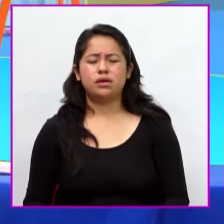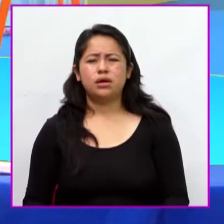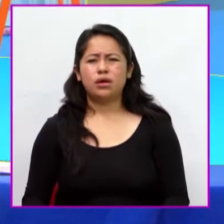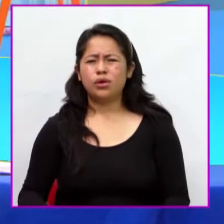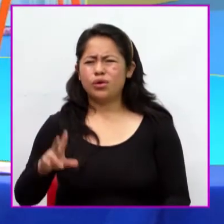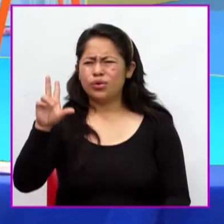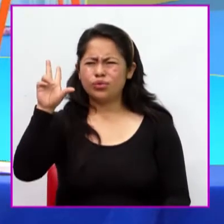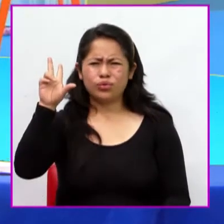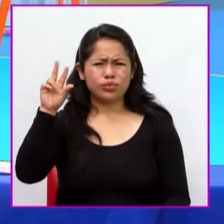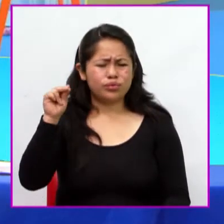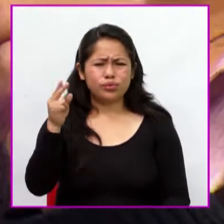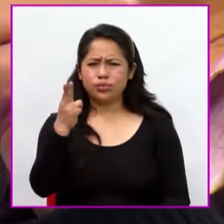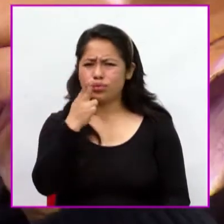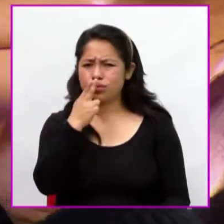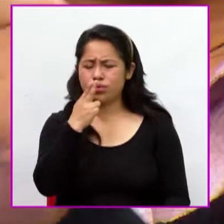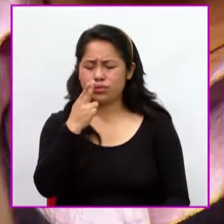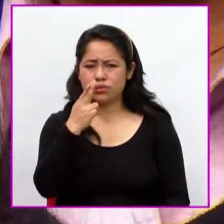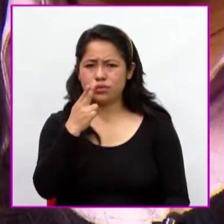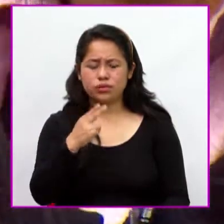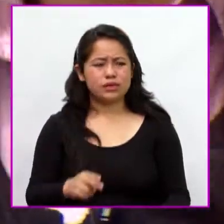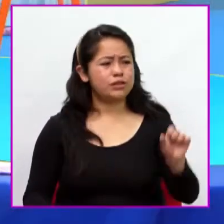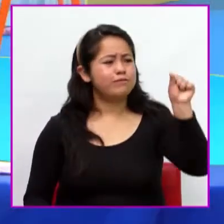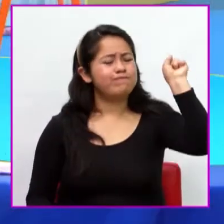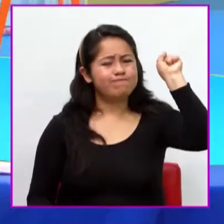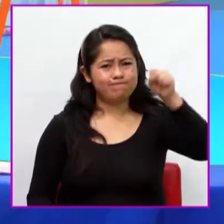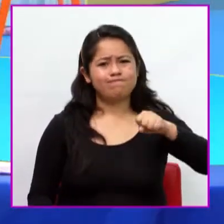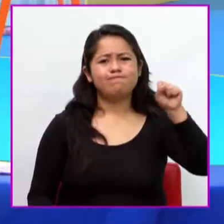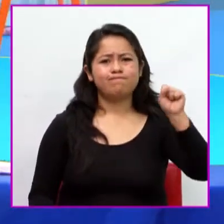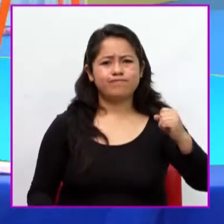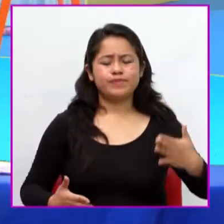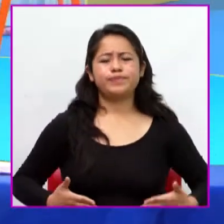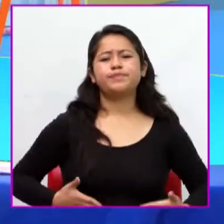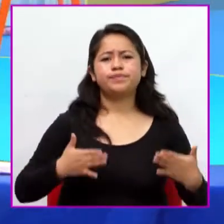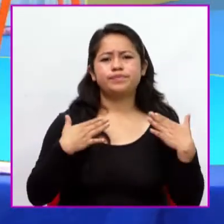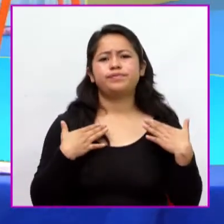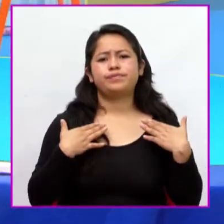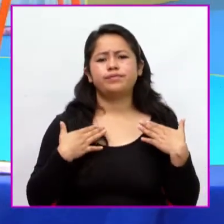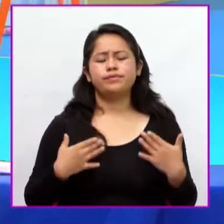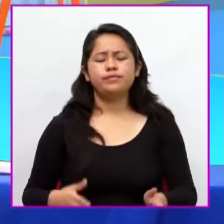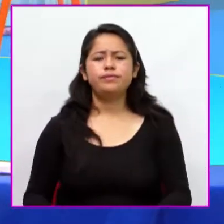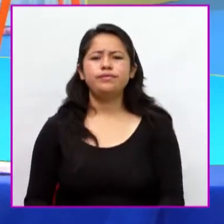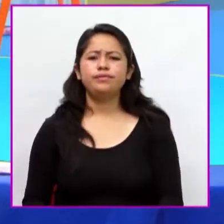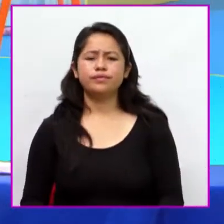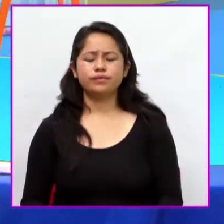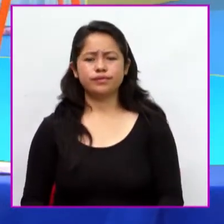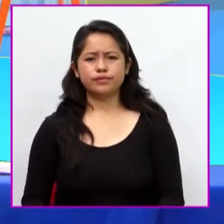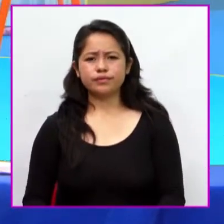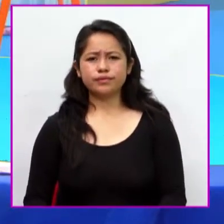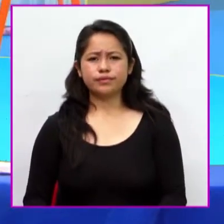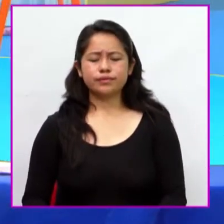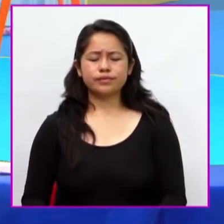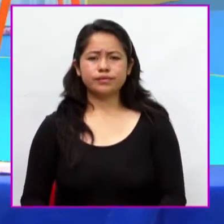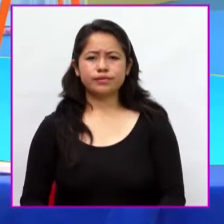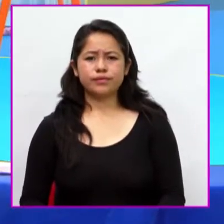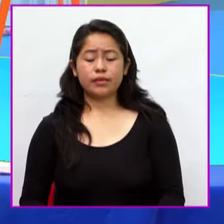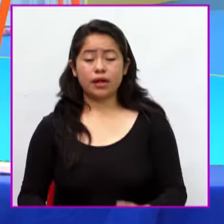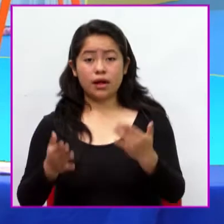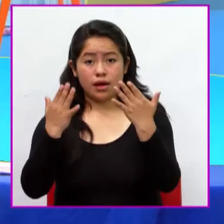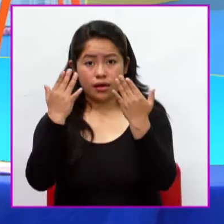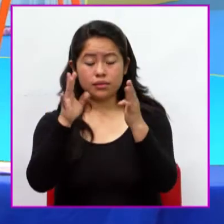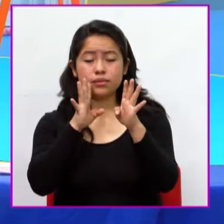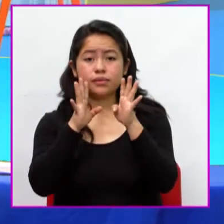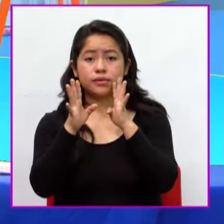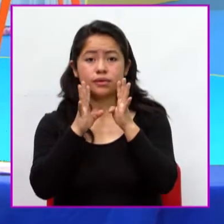tabaco, sí a la vida. Ahora sí, hablaremos de nuestro tema, que